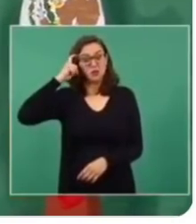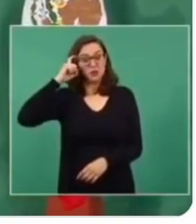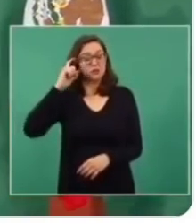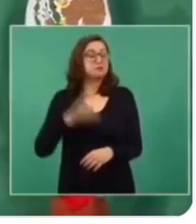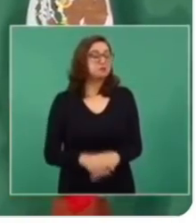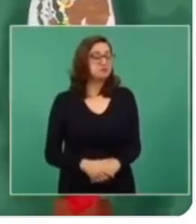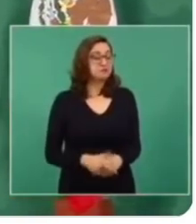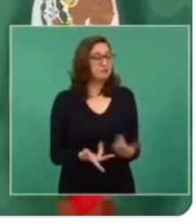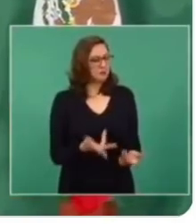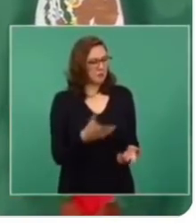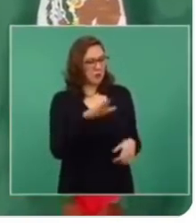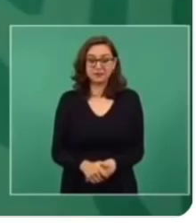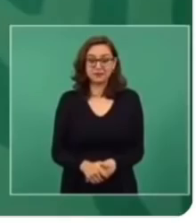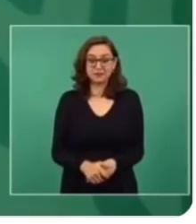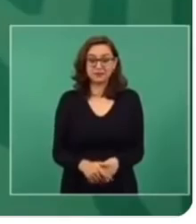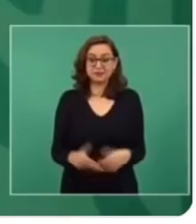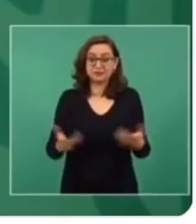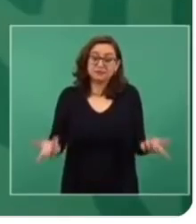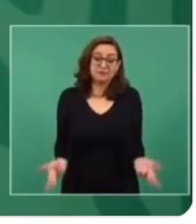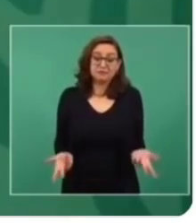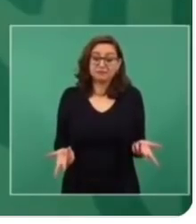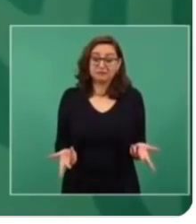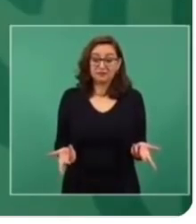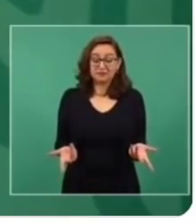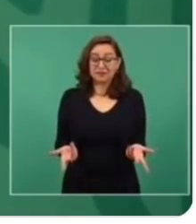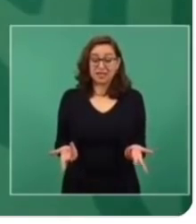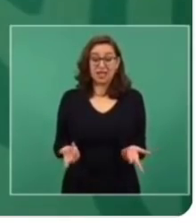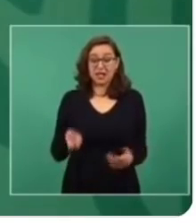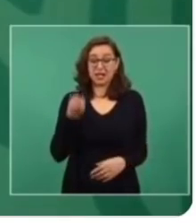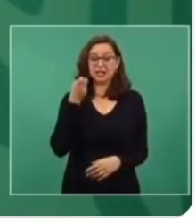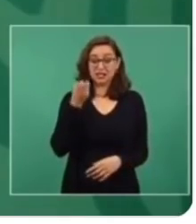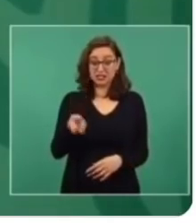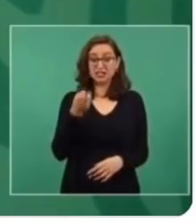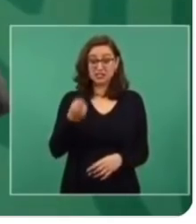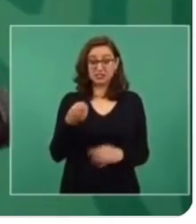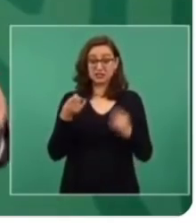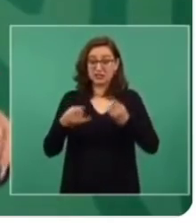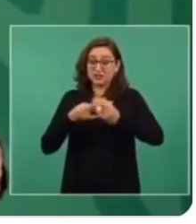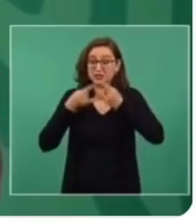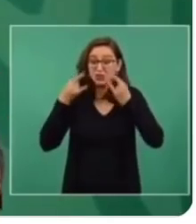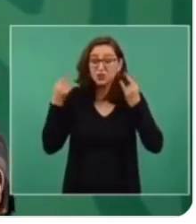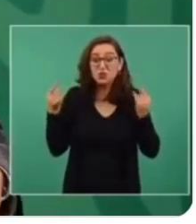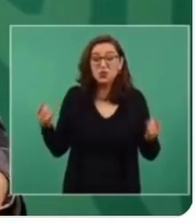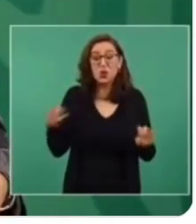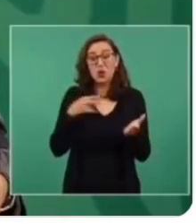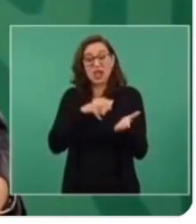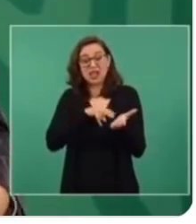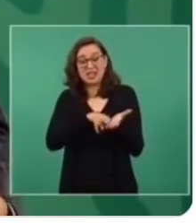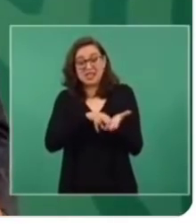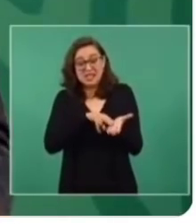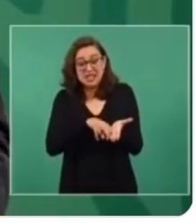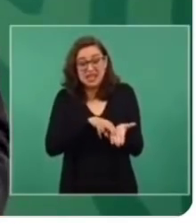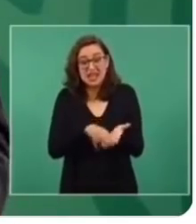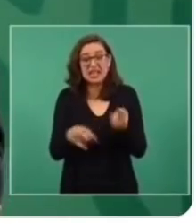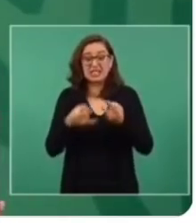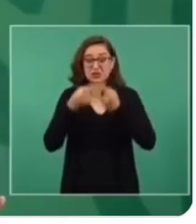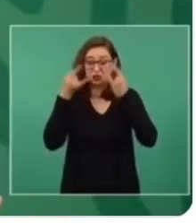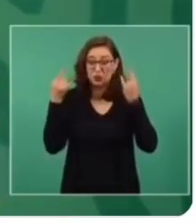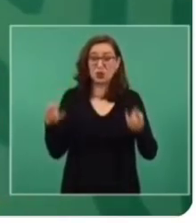un hombre entonces esté todo está negra historia pues que estás